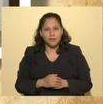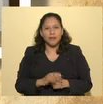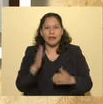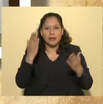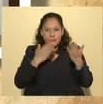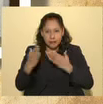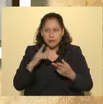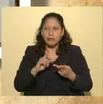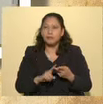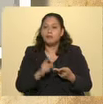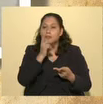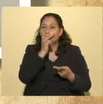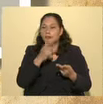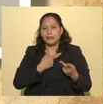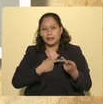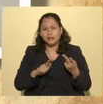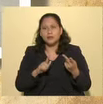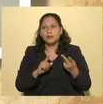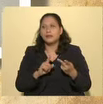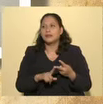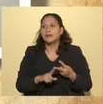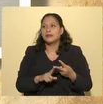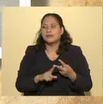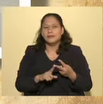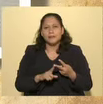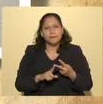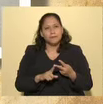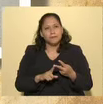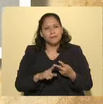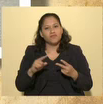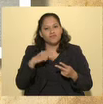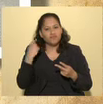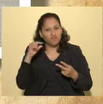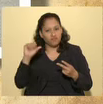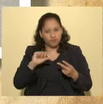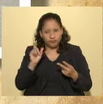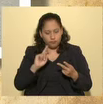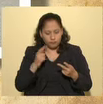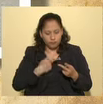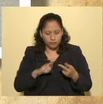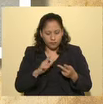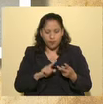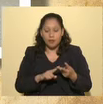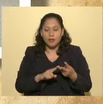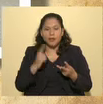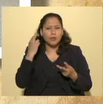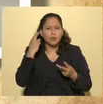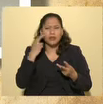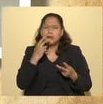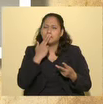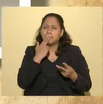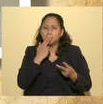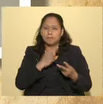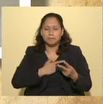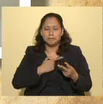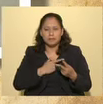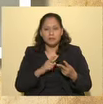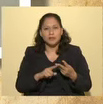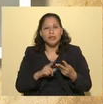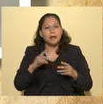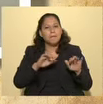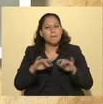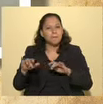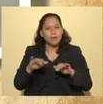Éxito. ¿Una palabra que no te guste? Derrota. ¿Un sonido que aprecies? El